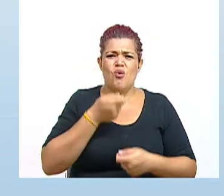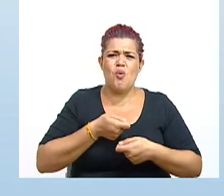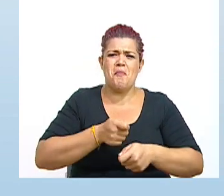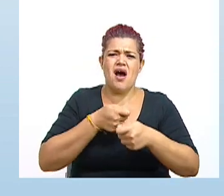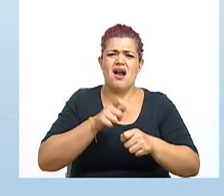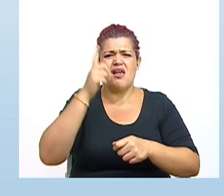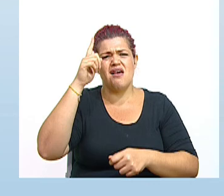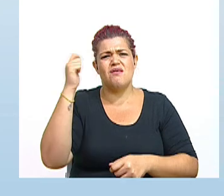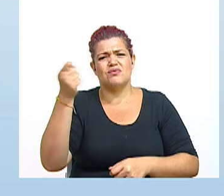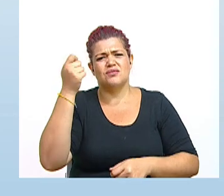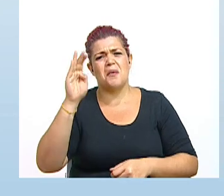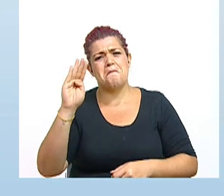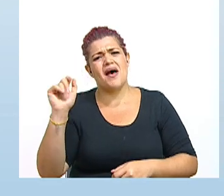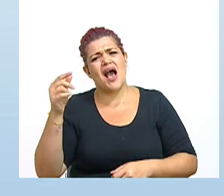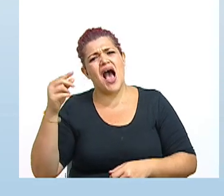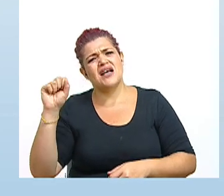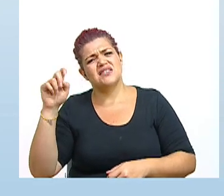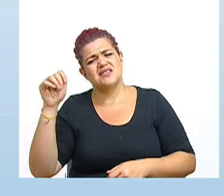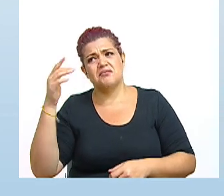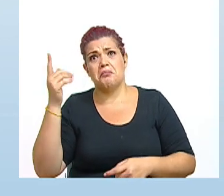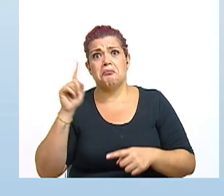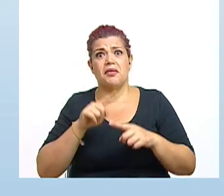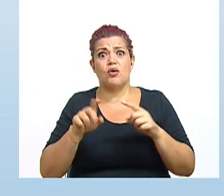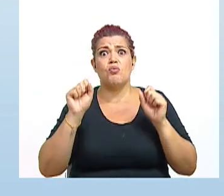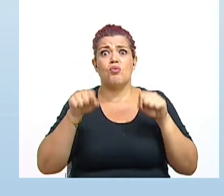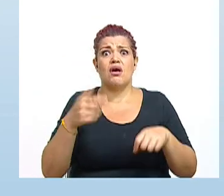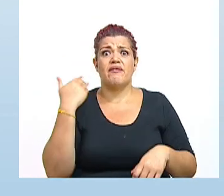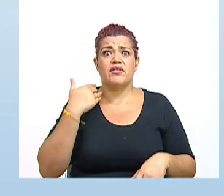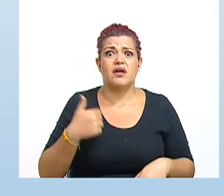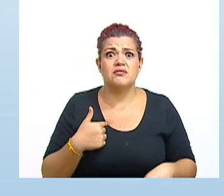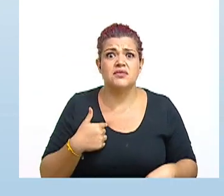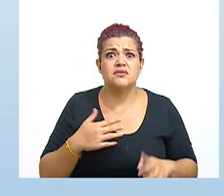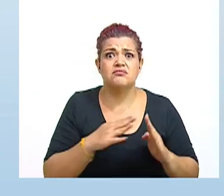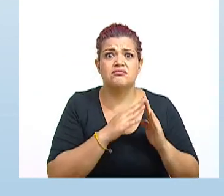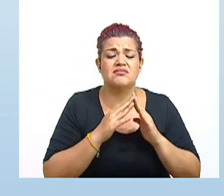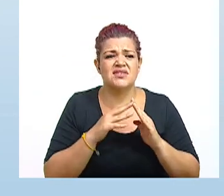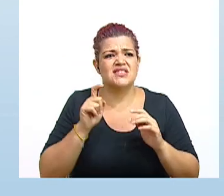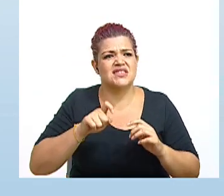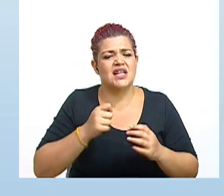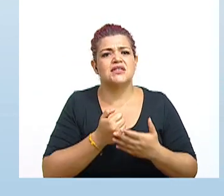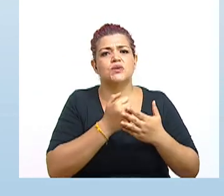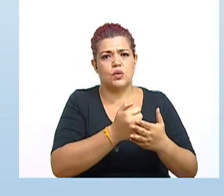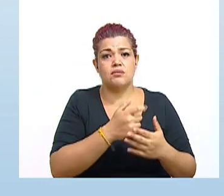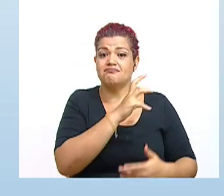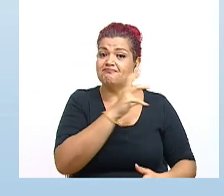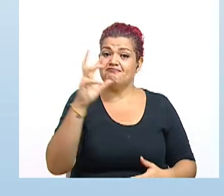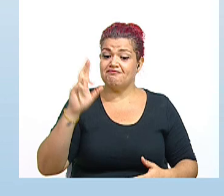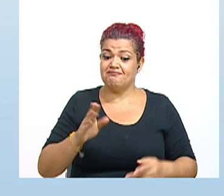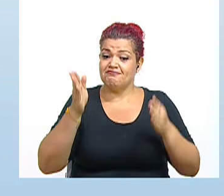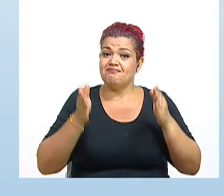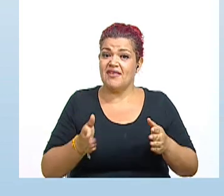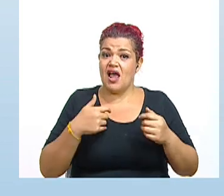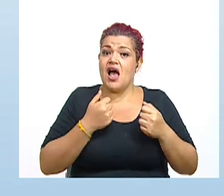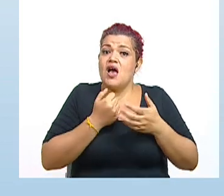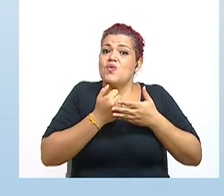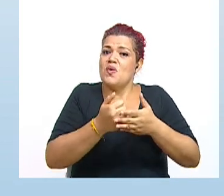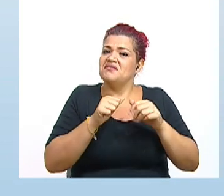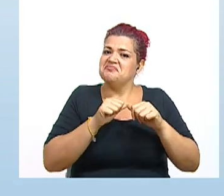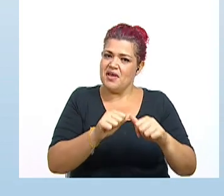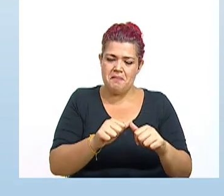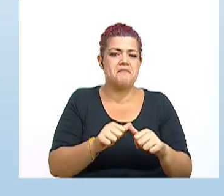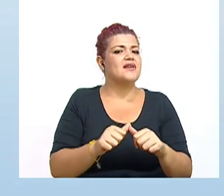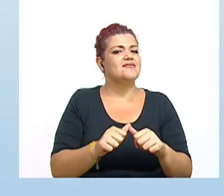fue Bagaces, mañana puede ser nuestras comunidades las que necesiten ayuda. Y el costarricense siempre responde adecuadamente en estos